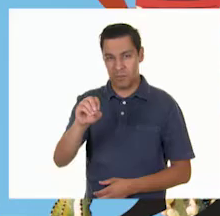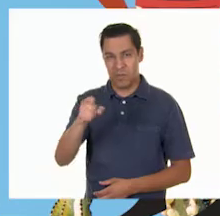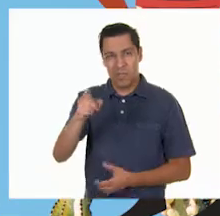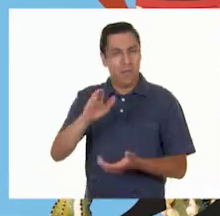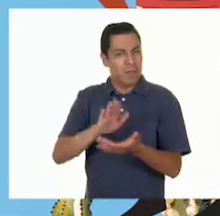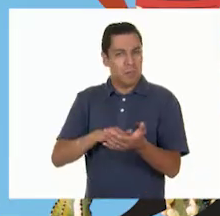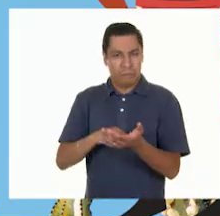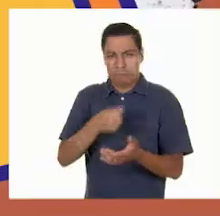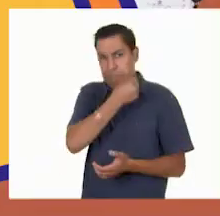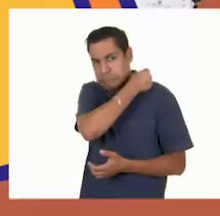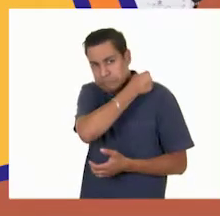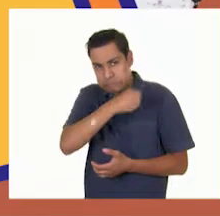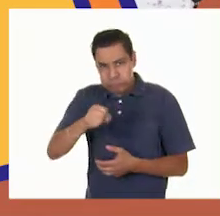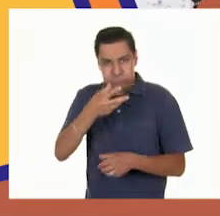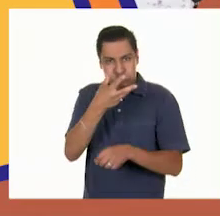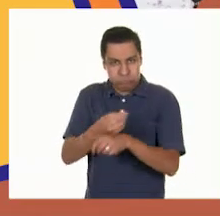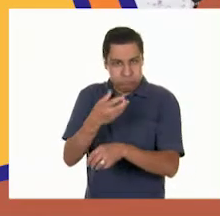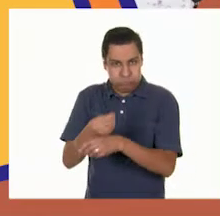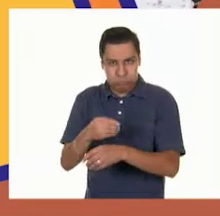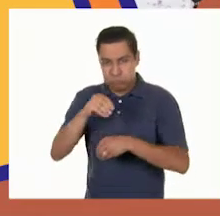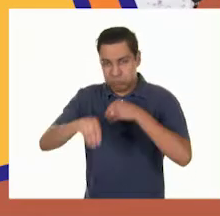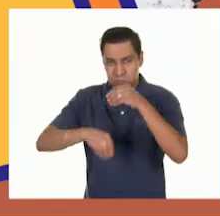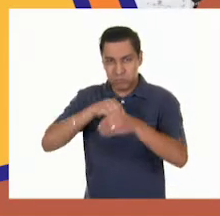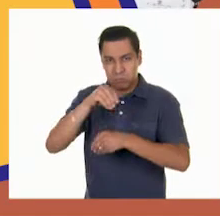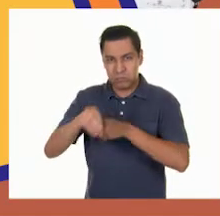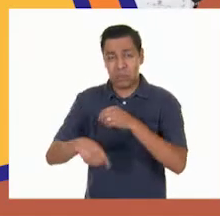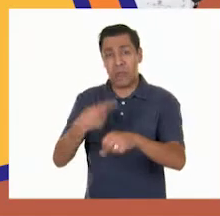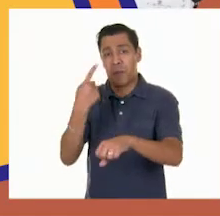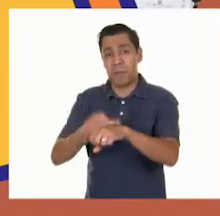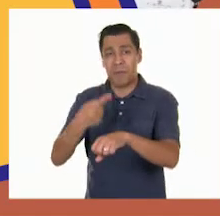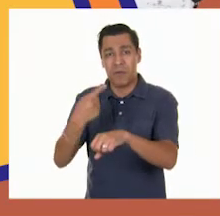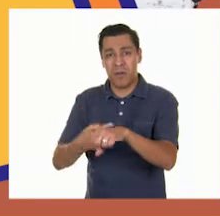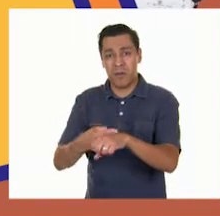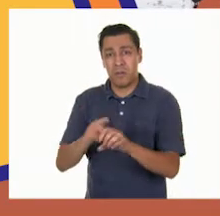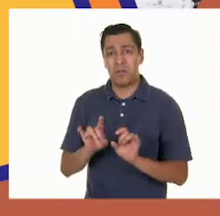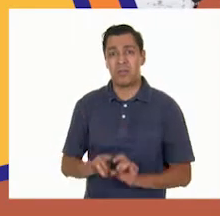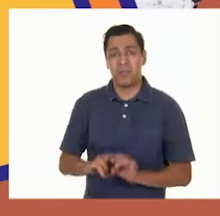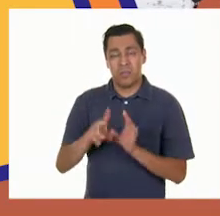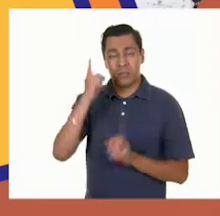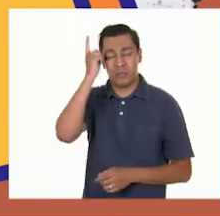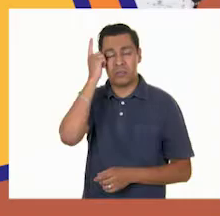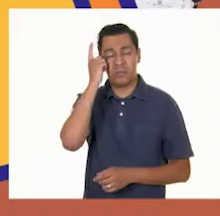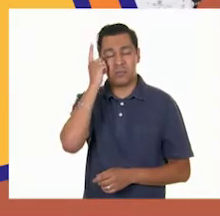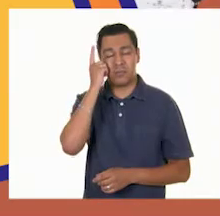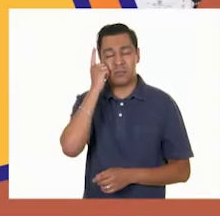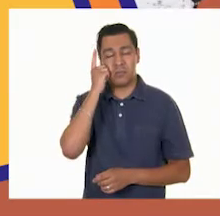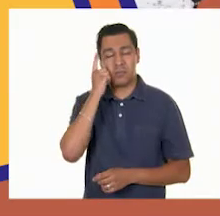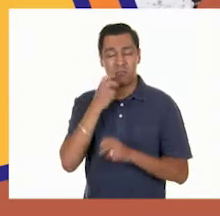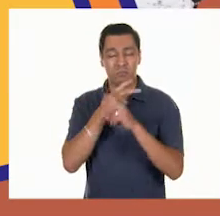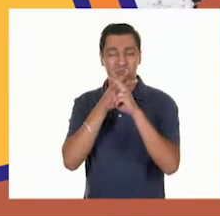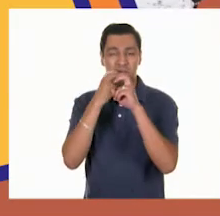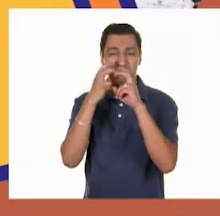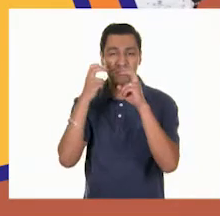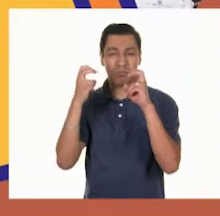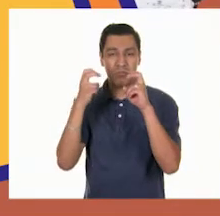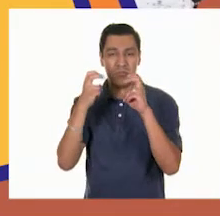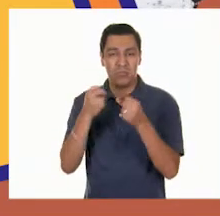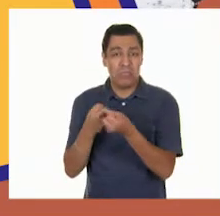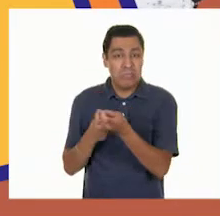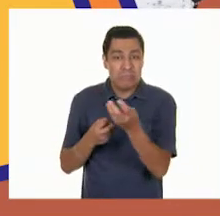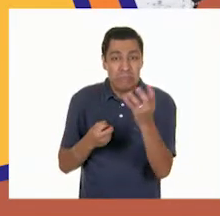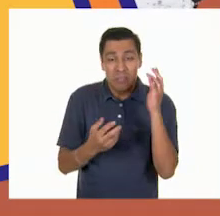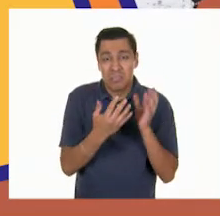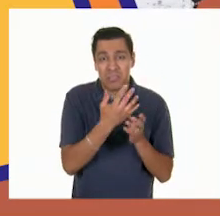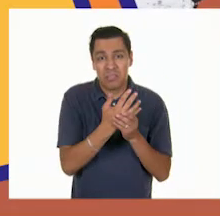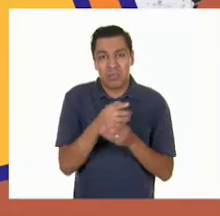enfermo de gravedad y cayó en un profundo sueño a quienes incluso dicen que estuvo muerto por algún tiempo